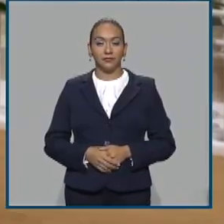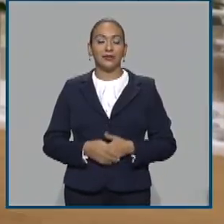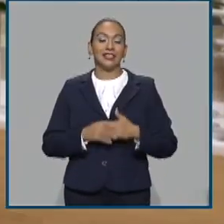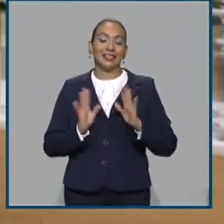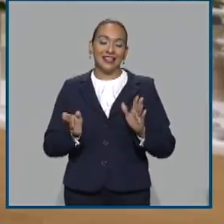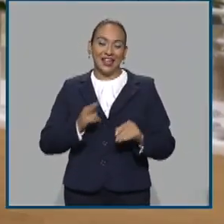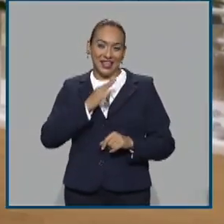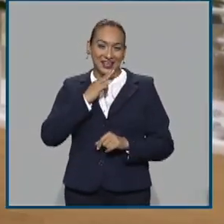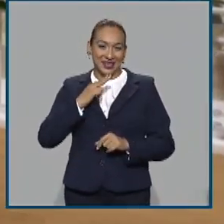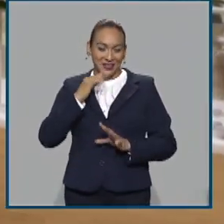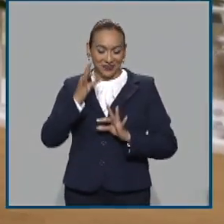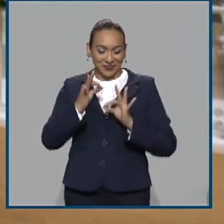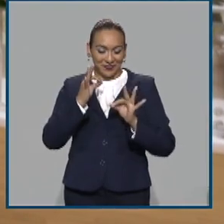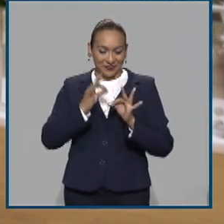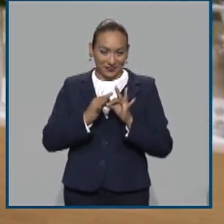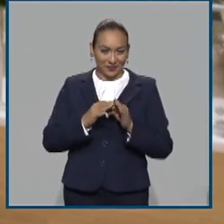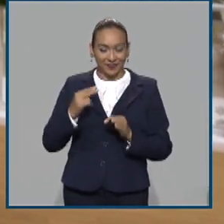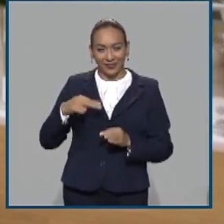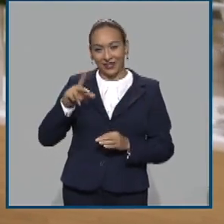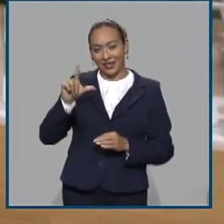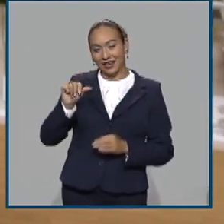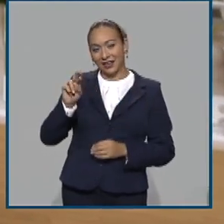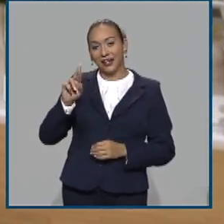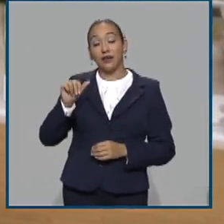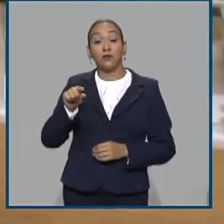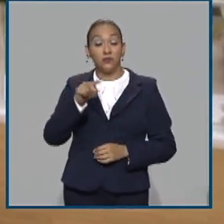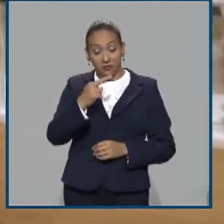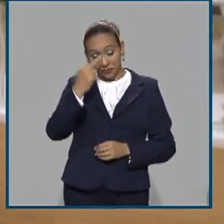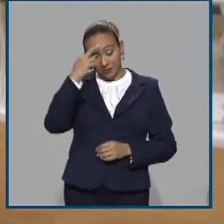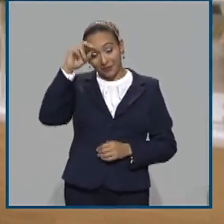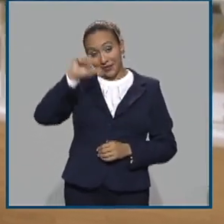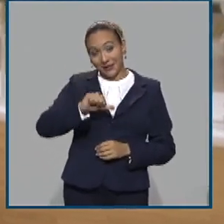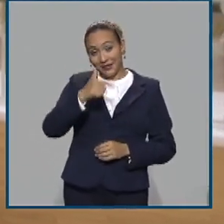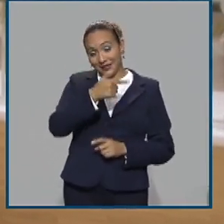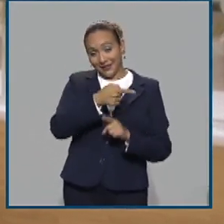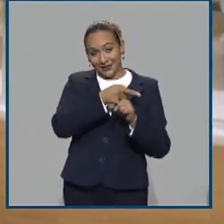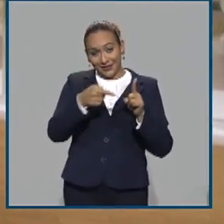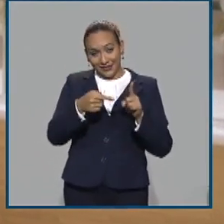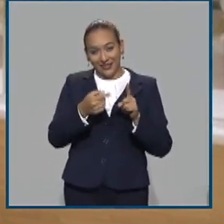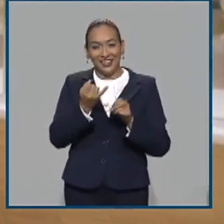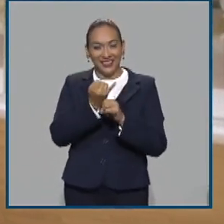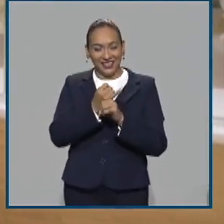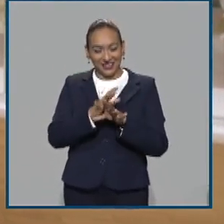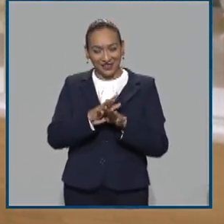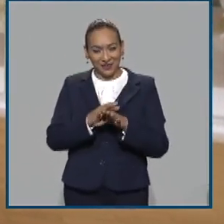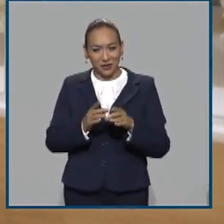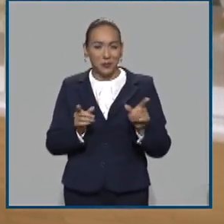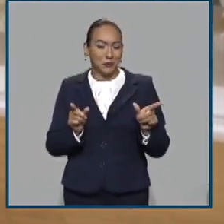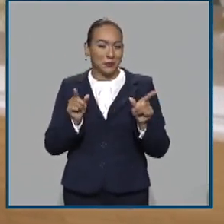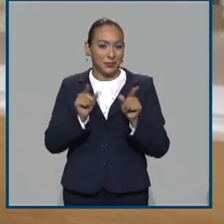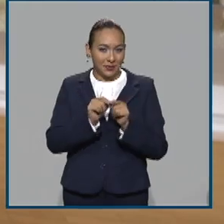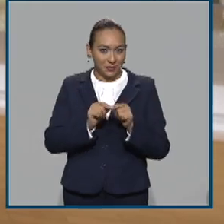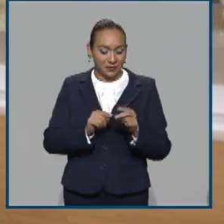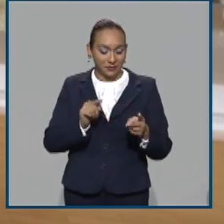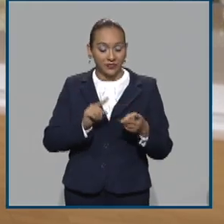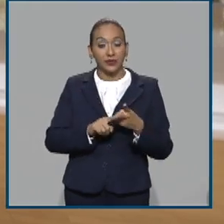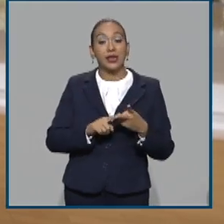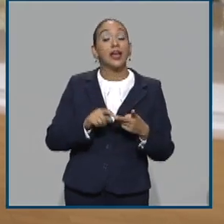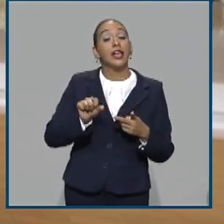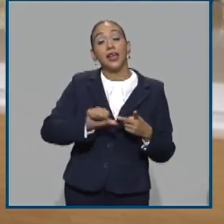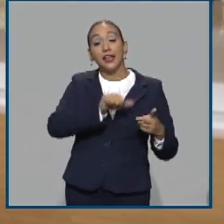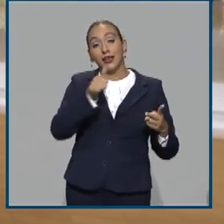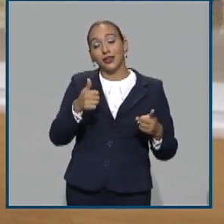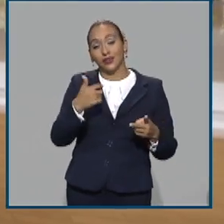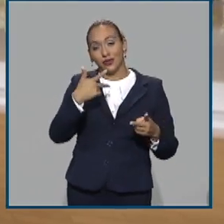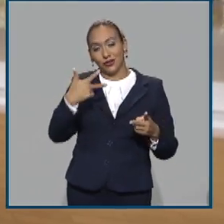Así concluimos esta emisión. Soy Laura Murillo. Manténgase en la señal del canal del Poder Judicial de la Federación. Siga a las